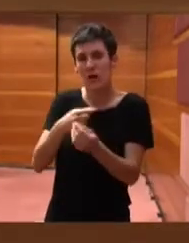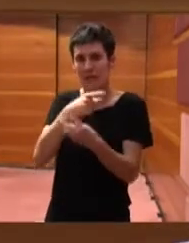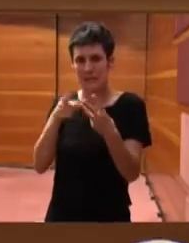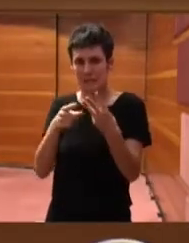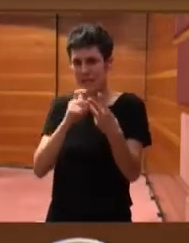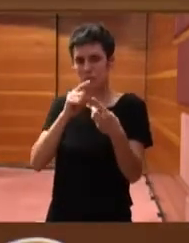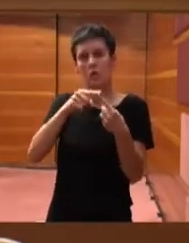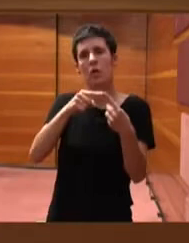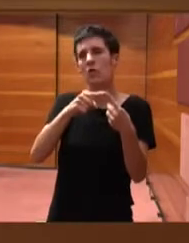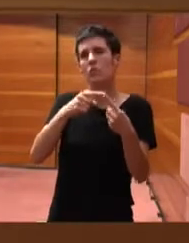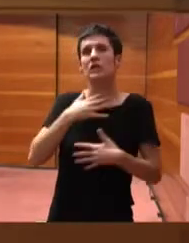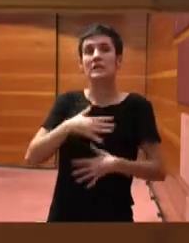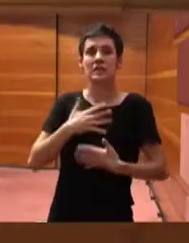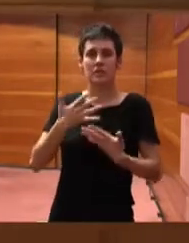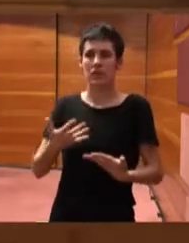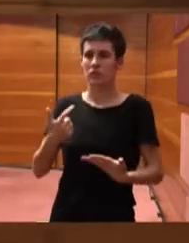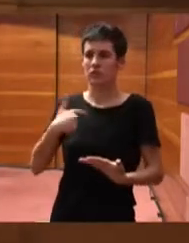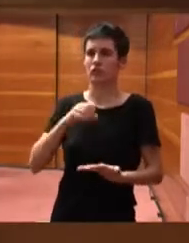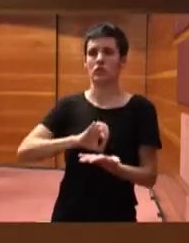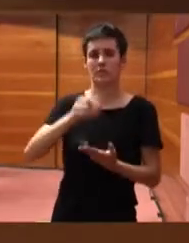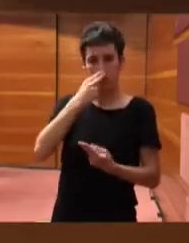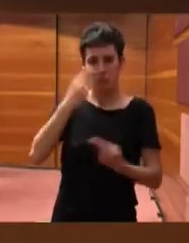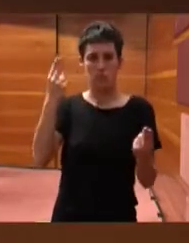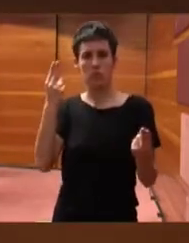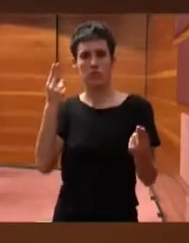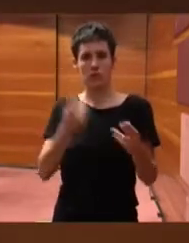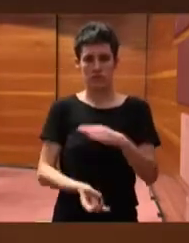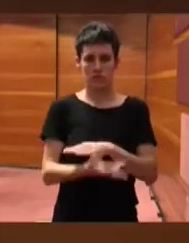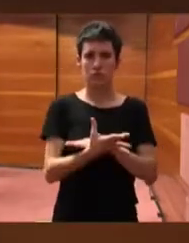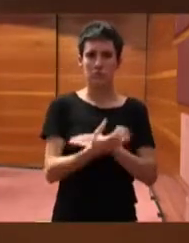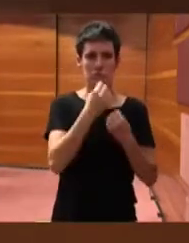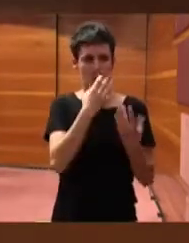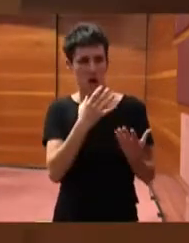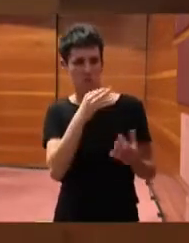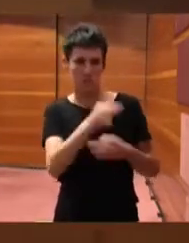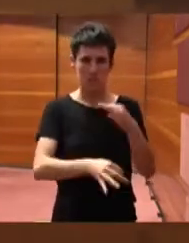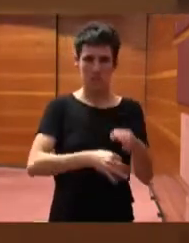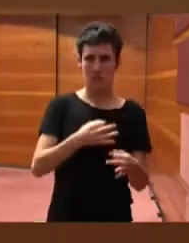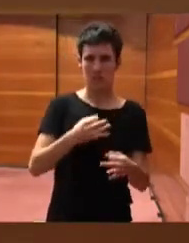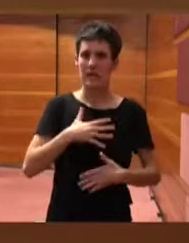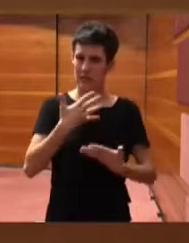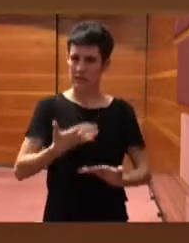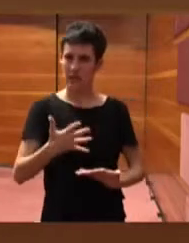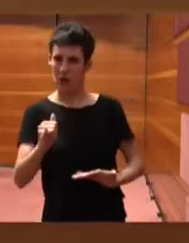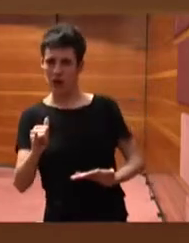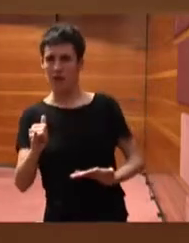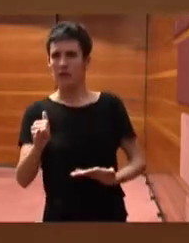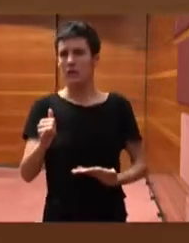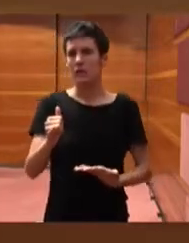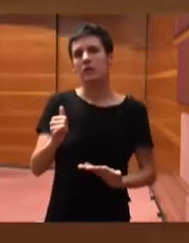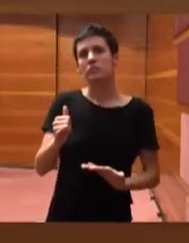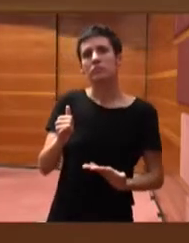mera satisfacción. Yo monto un servicio público, lo monto bien, funciona bien, bueno, pues la gente está satisfecha. Bien, ese elemento ya de